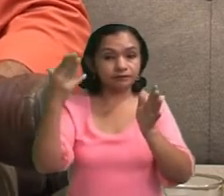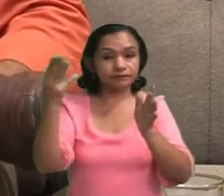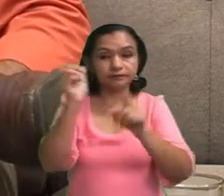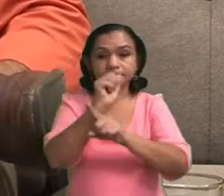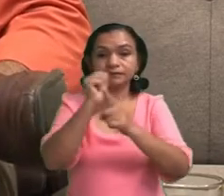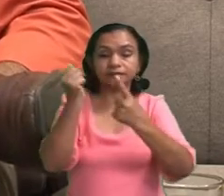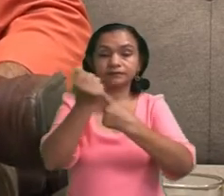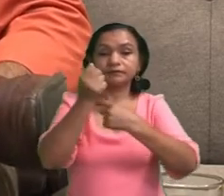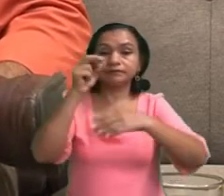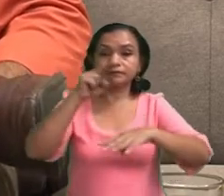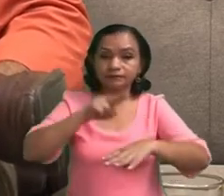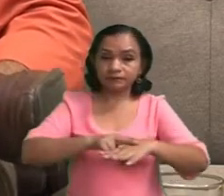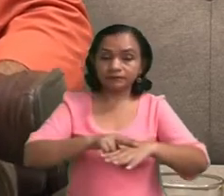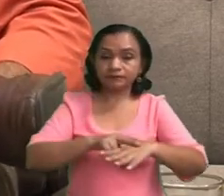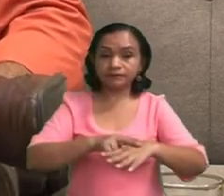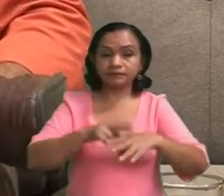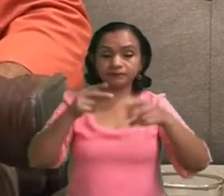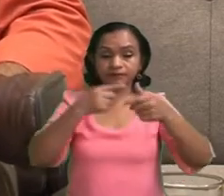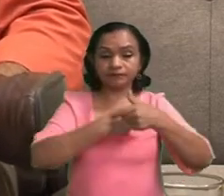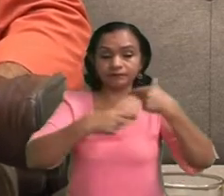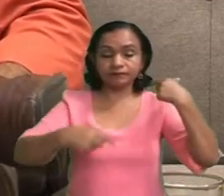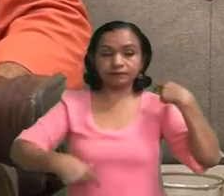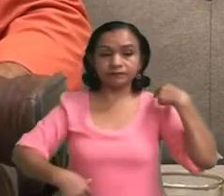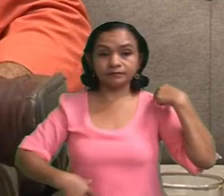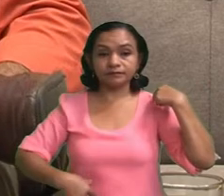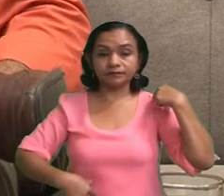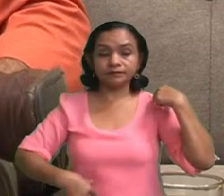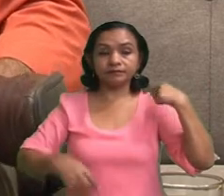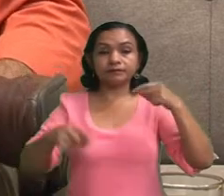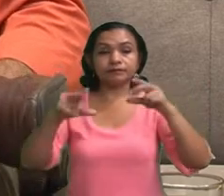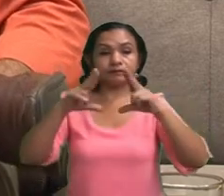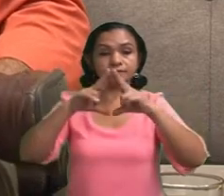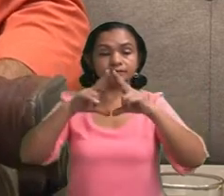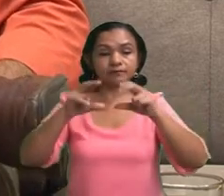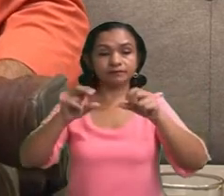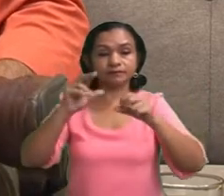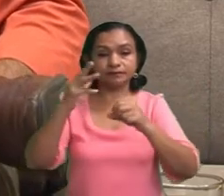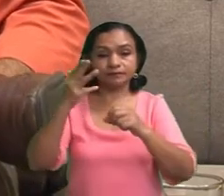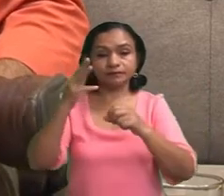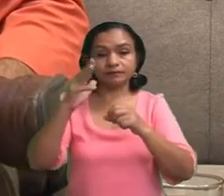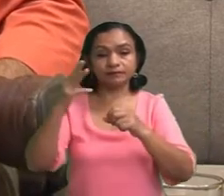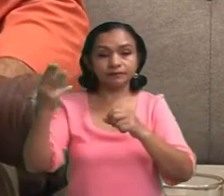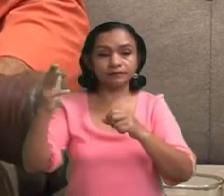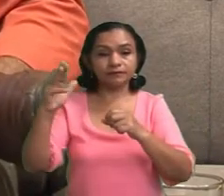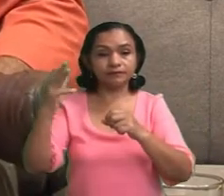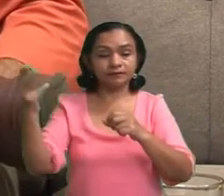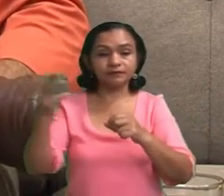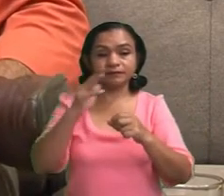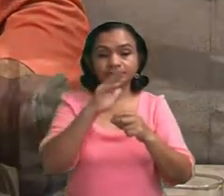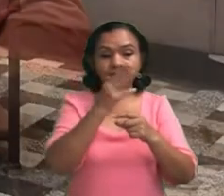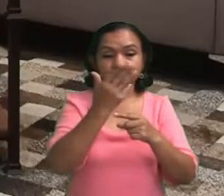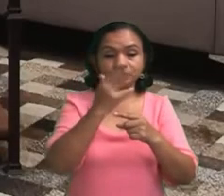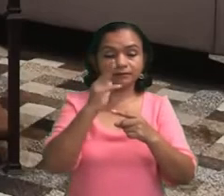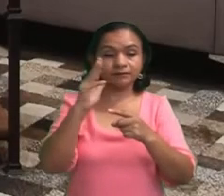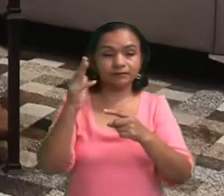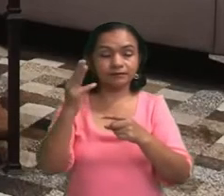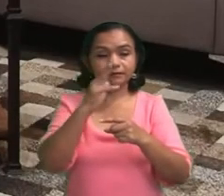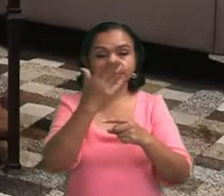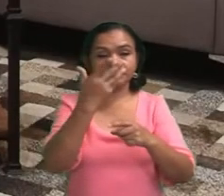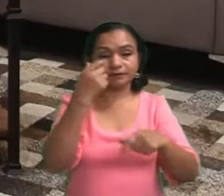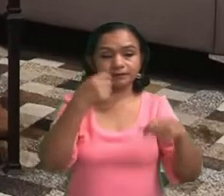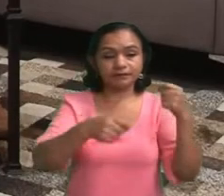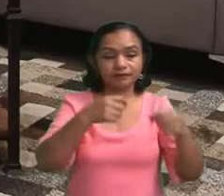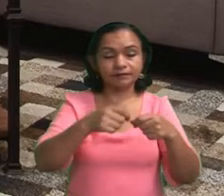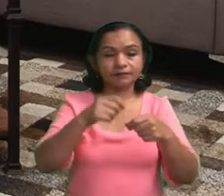y por casualmente el presidente de la República lo sancionó el 9 del 9 del 9, el 9 de septiembre